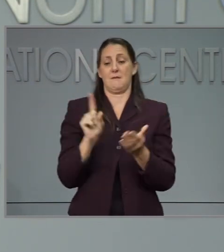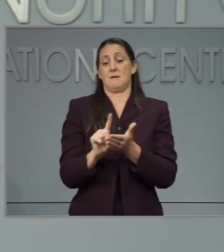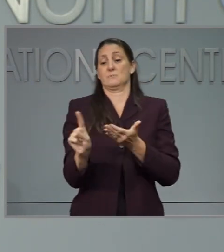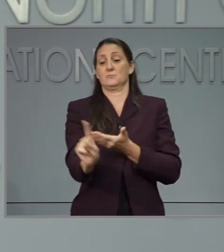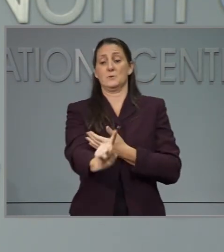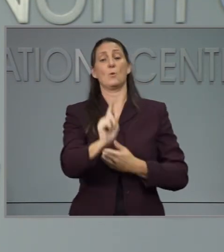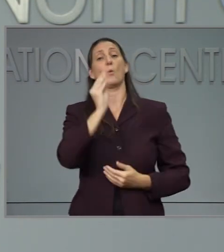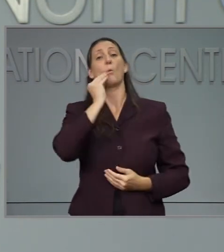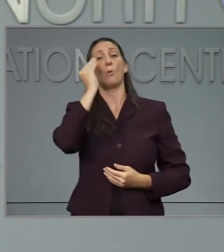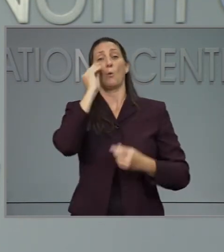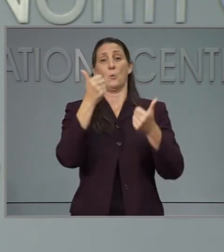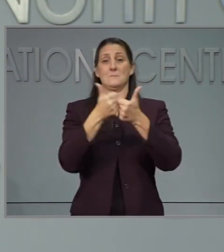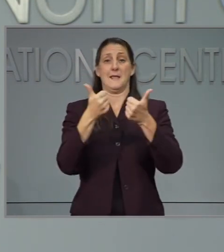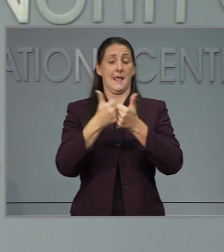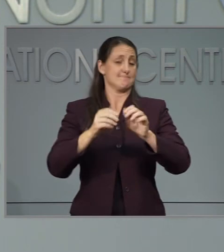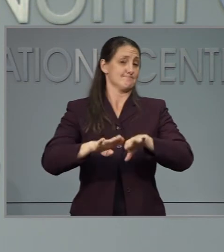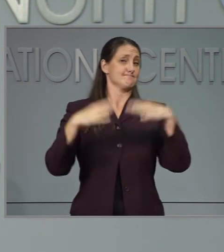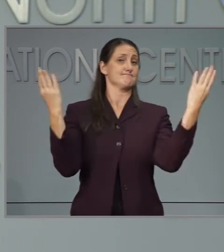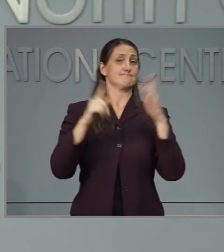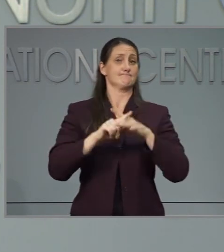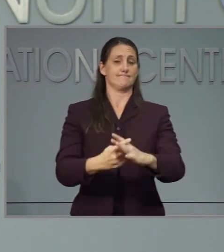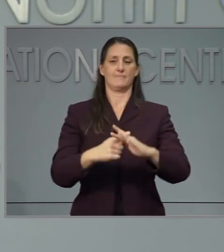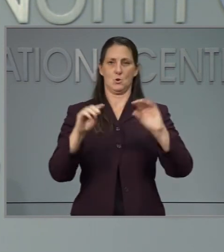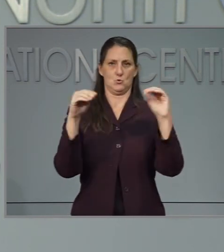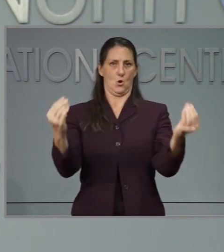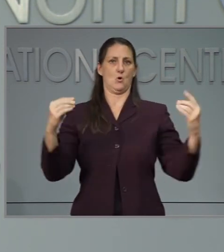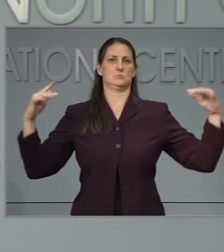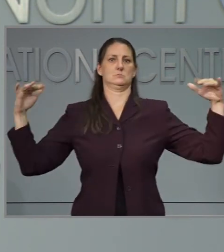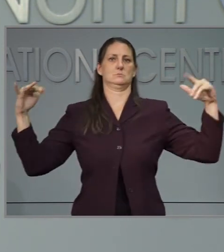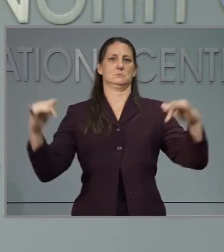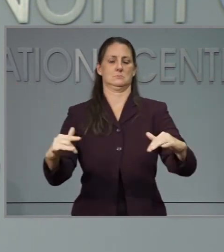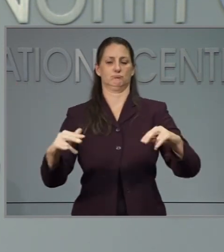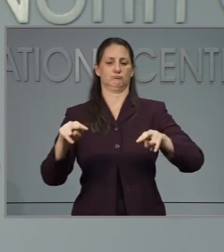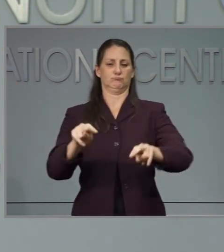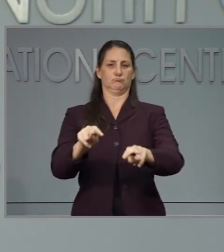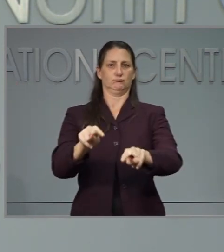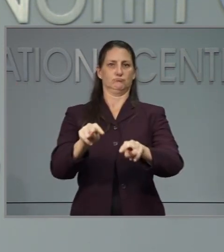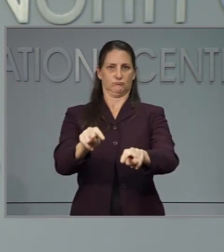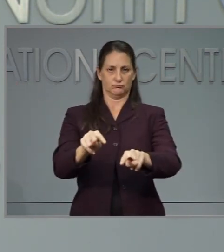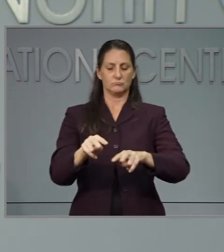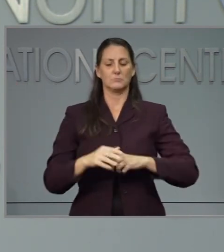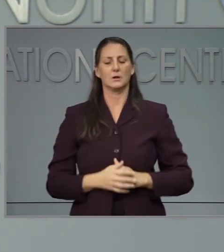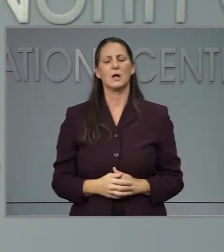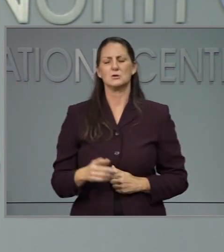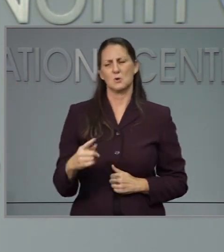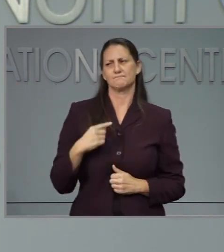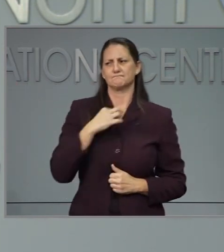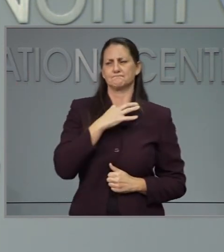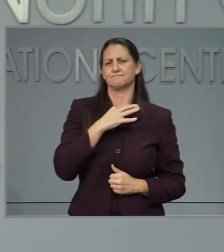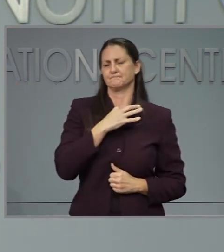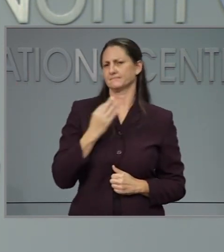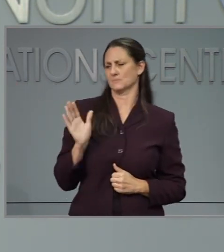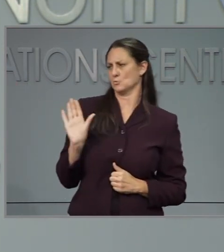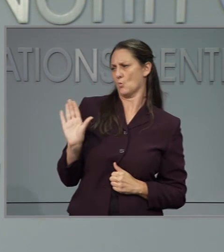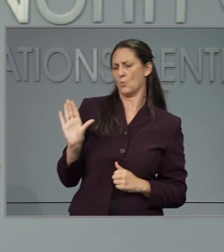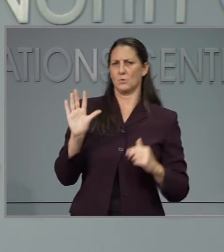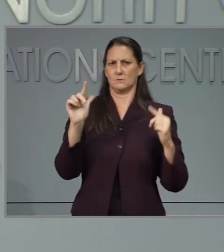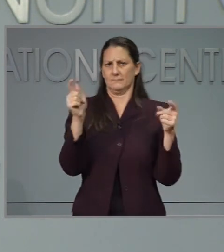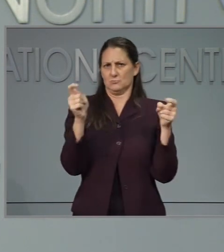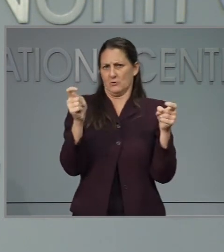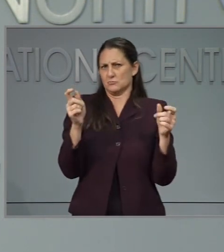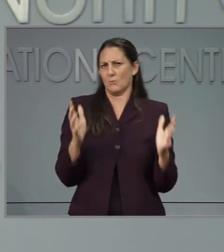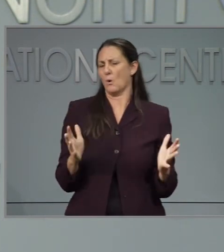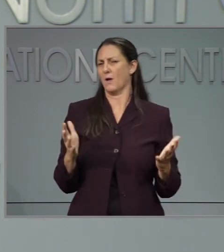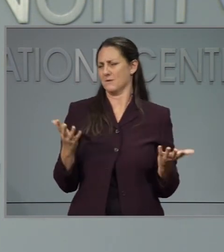para los espectadores de deportes colegiales. ¿Qué es lo que